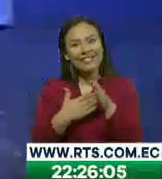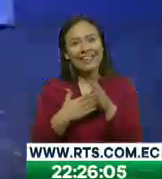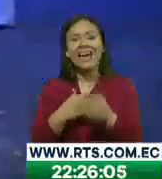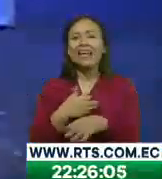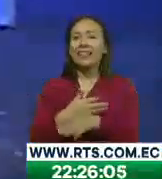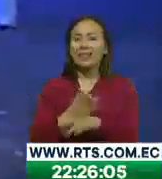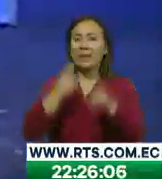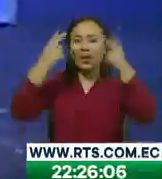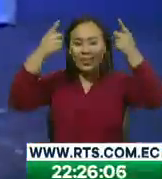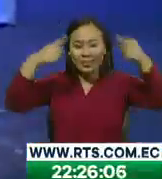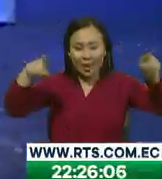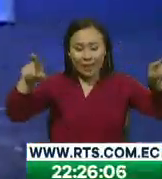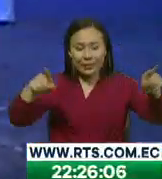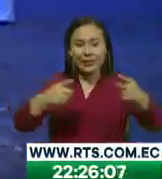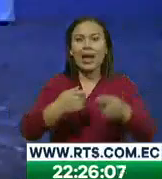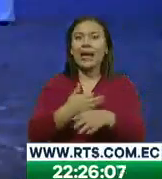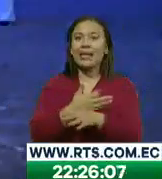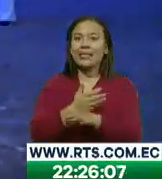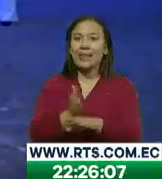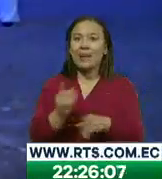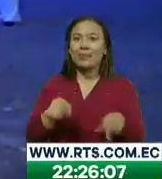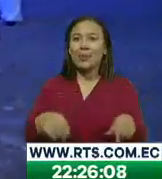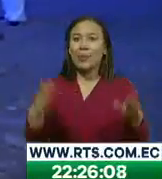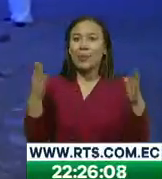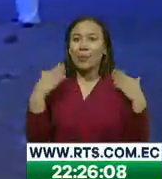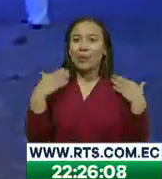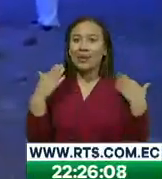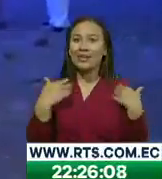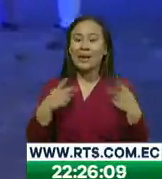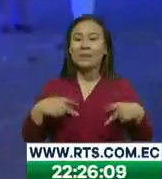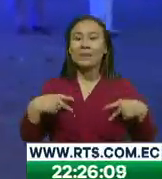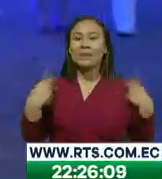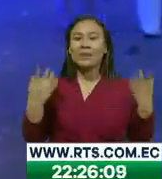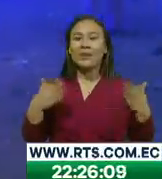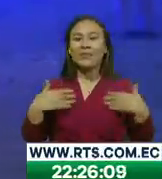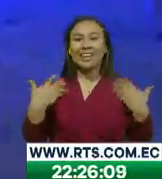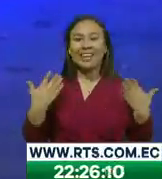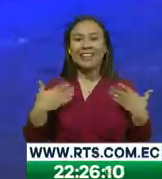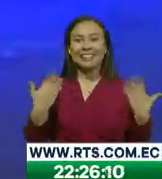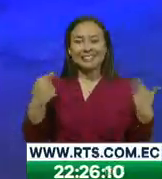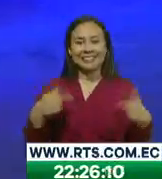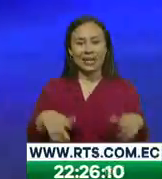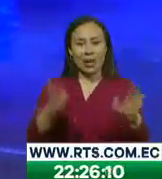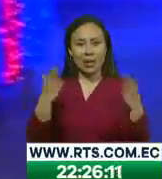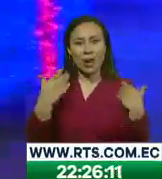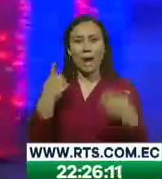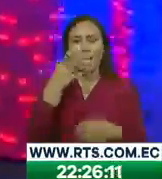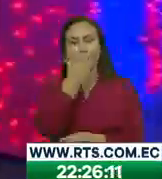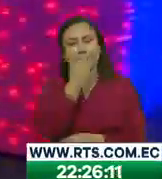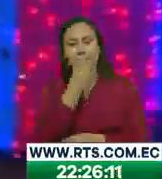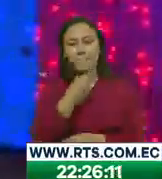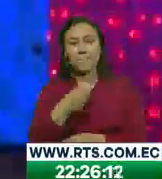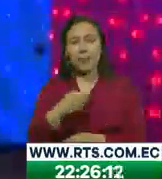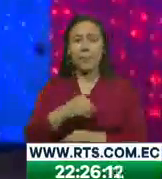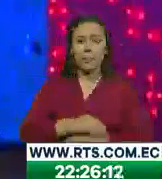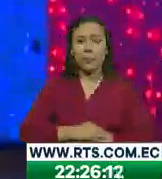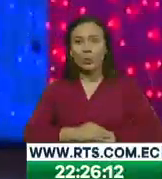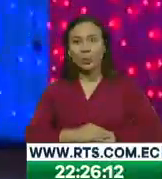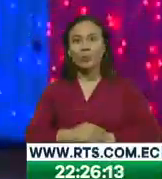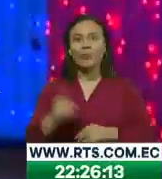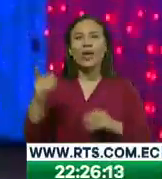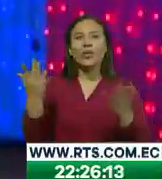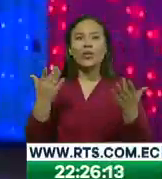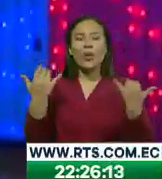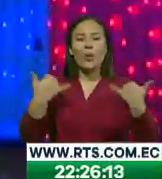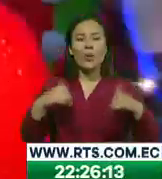de Navidad, es tiempo de que Guayaquil brille con un gran desfile. Tenemos a Papá Noel y su fábrica de